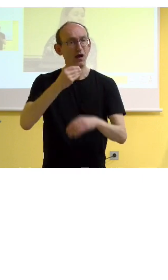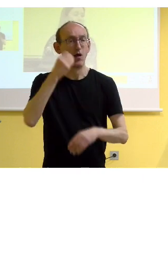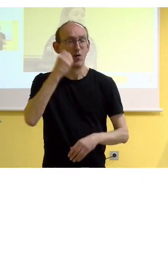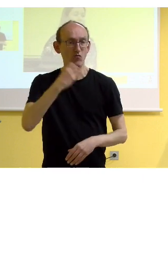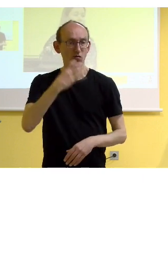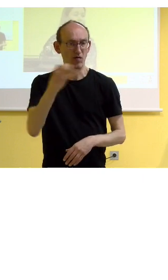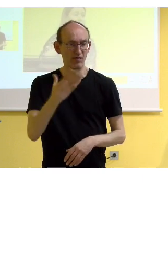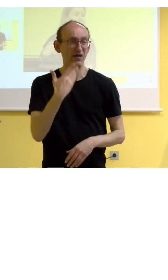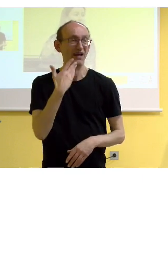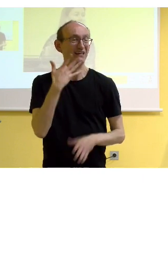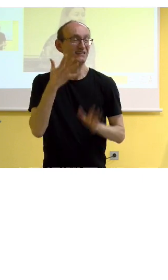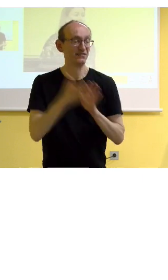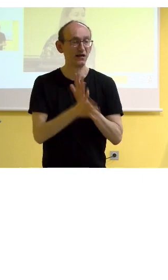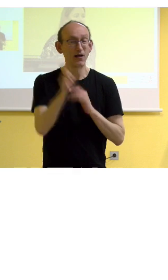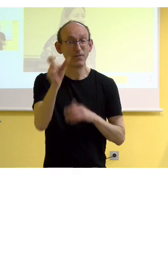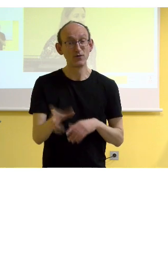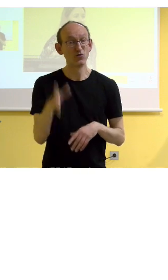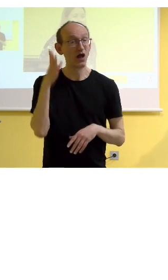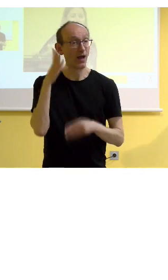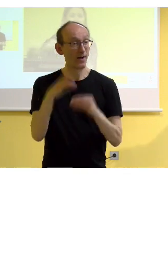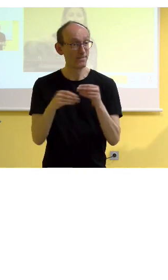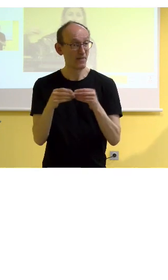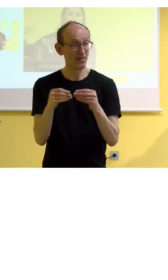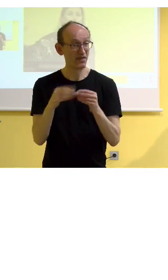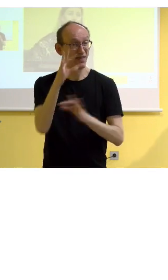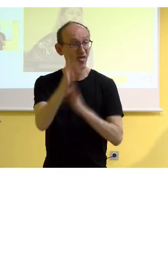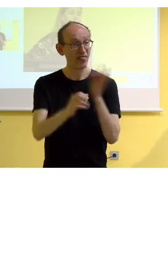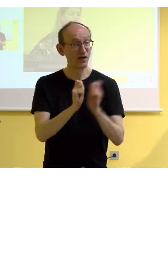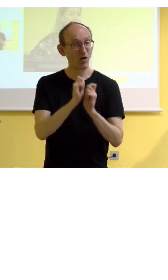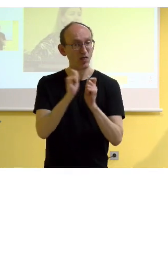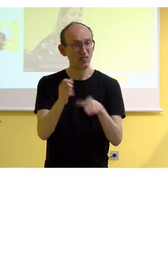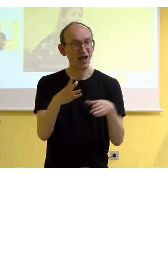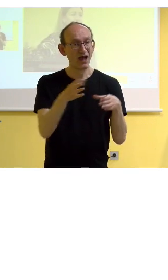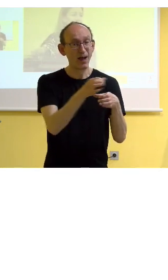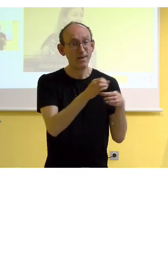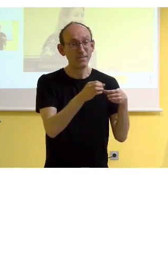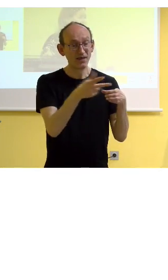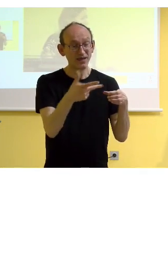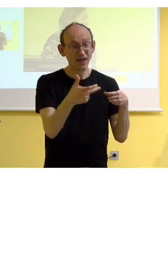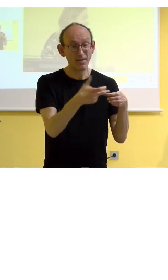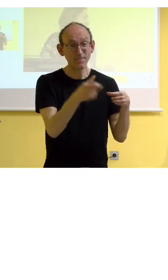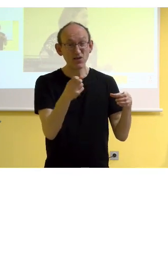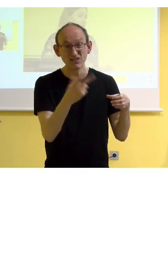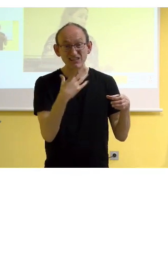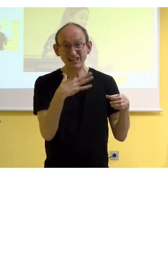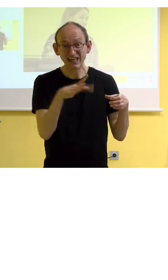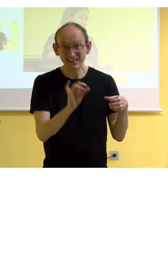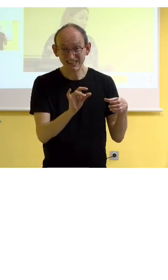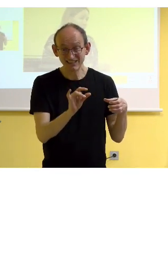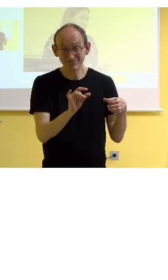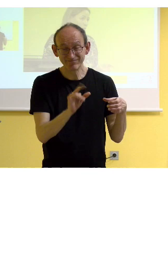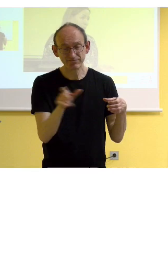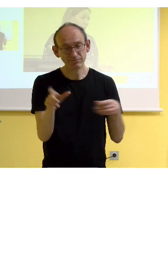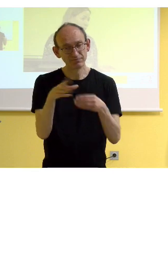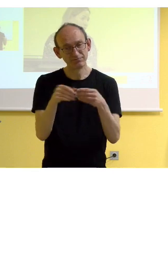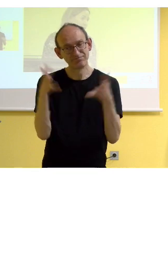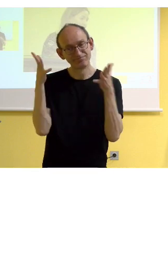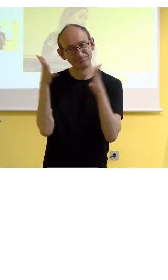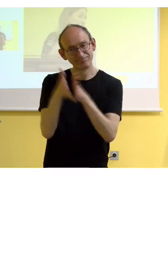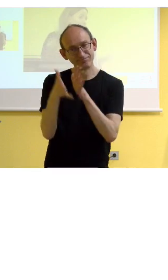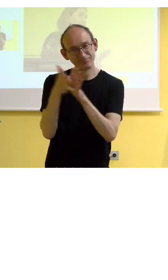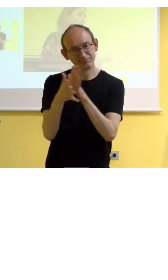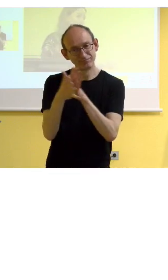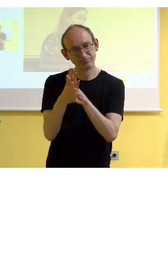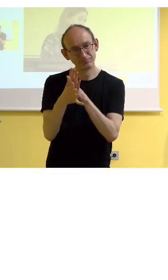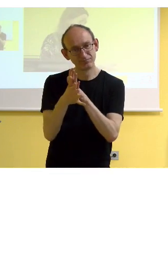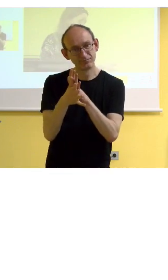sea, si tú haces un ciclo a una paciente y no llegas ni siquiera a biopsia, a esa paciente le tienes que explicar que a lo mejor la opción es el